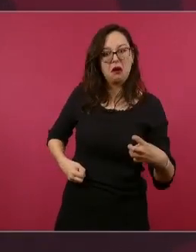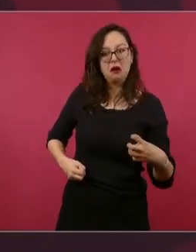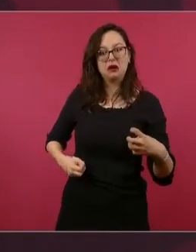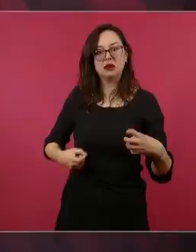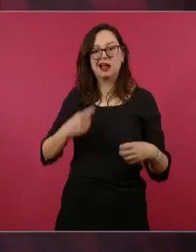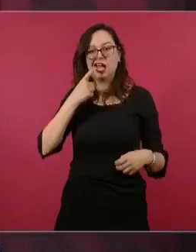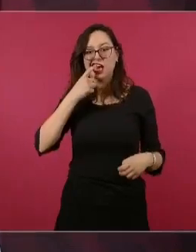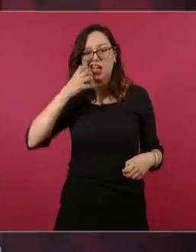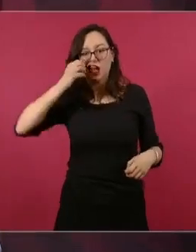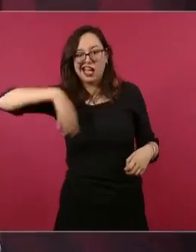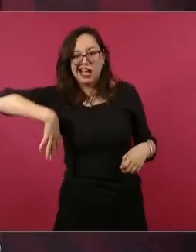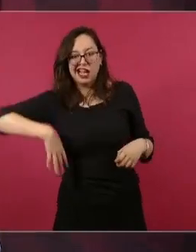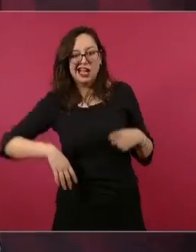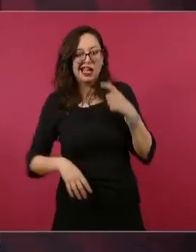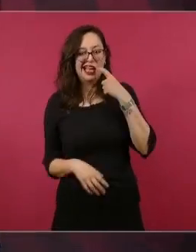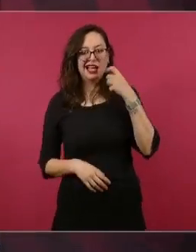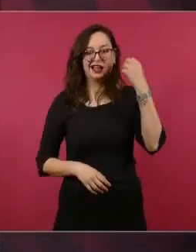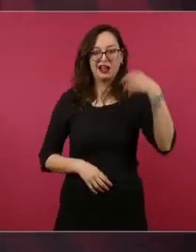pochimuelos